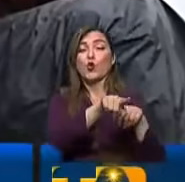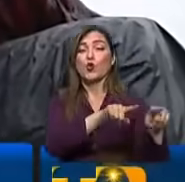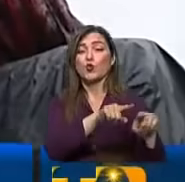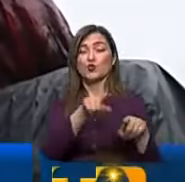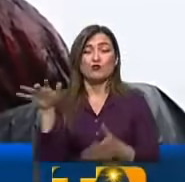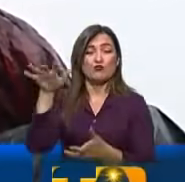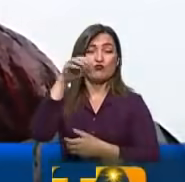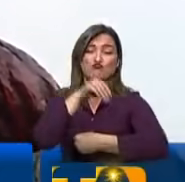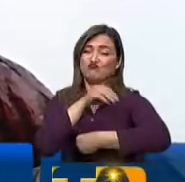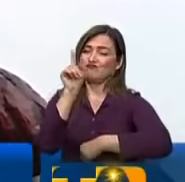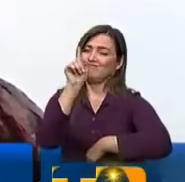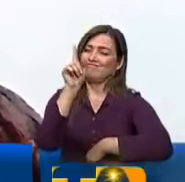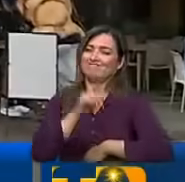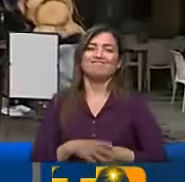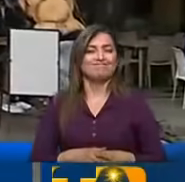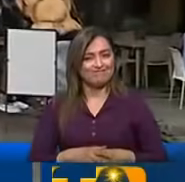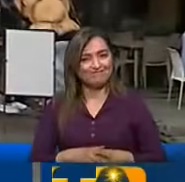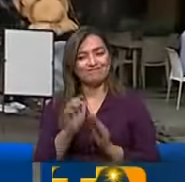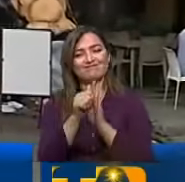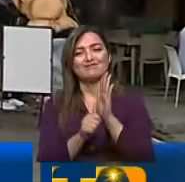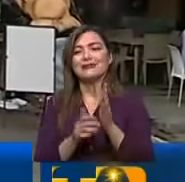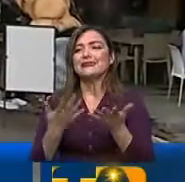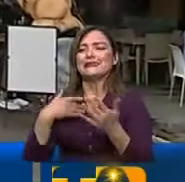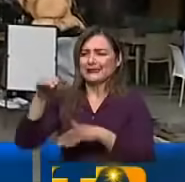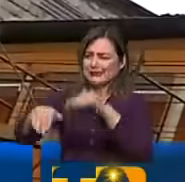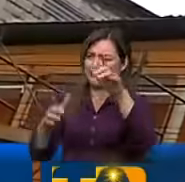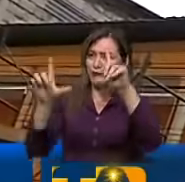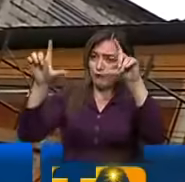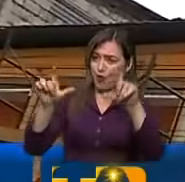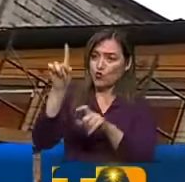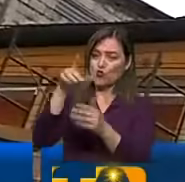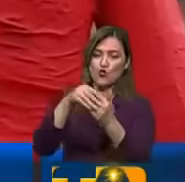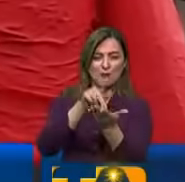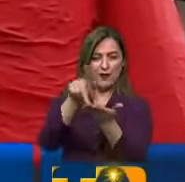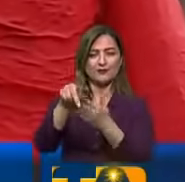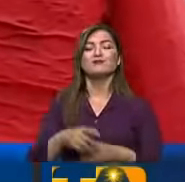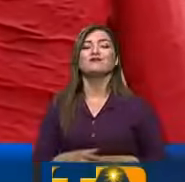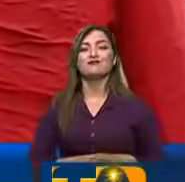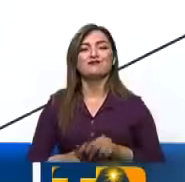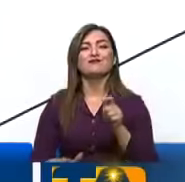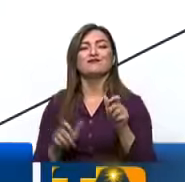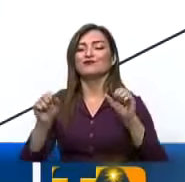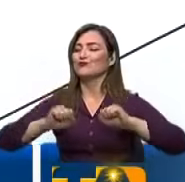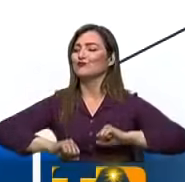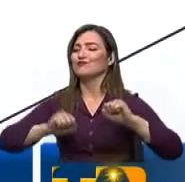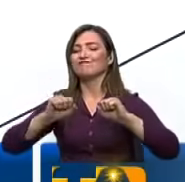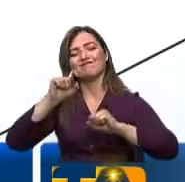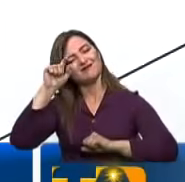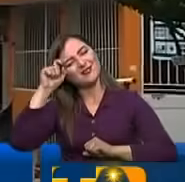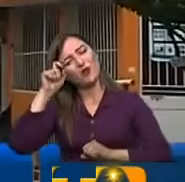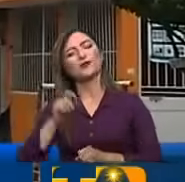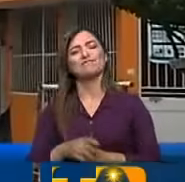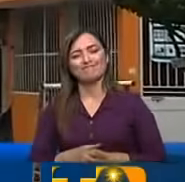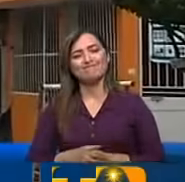concurso de monigotes gigantes. Ante esto, los artesanos están cobrando $1 por la foto, para que los ciudadanos se lleven un recuerdo y